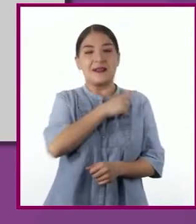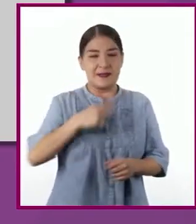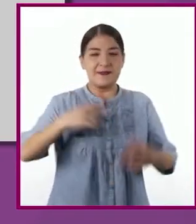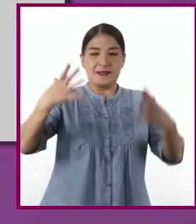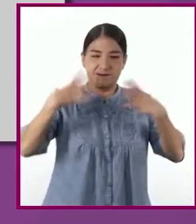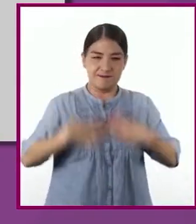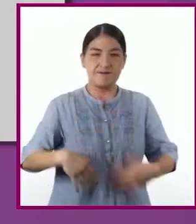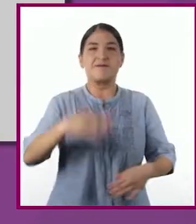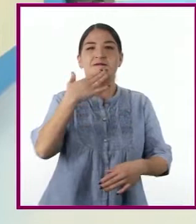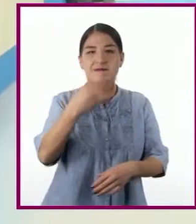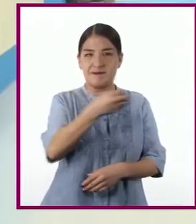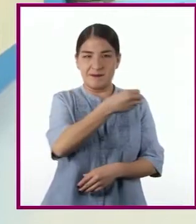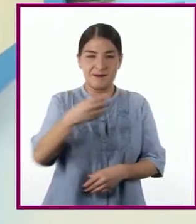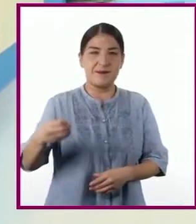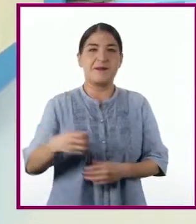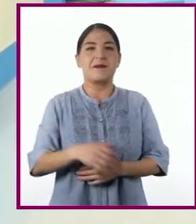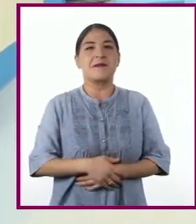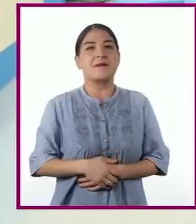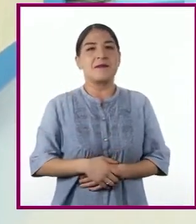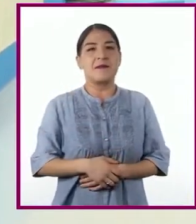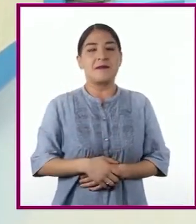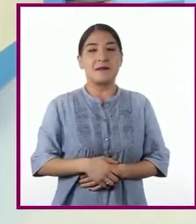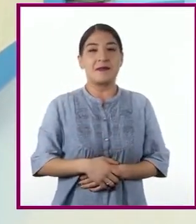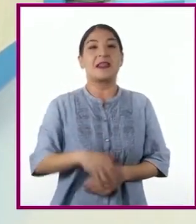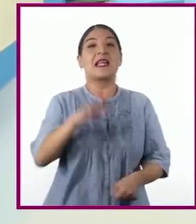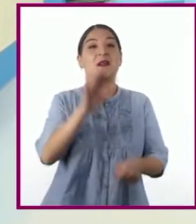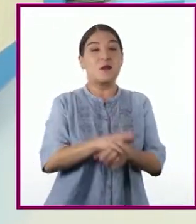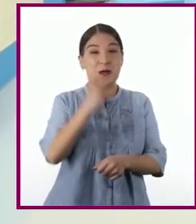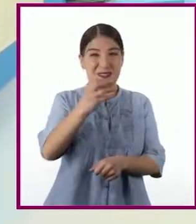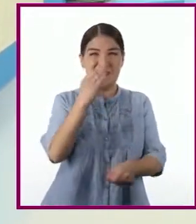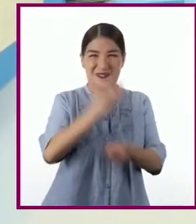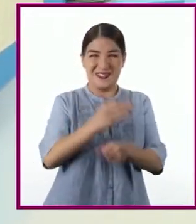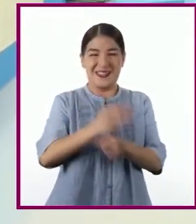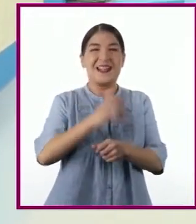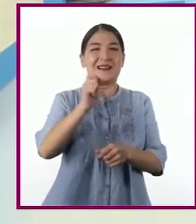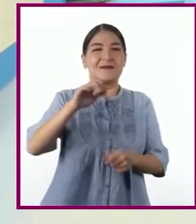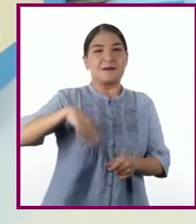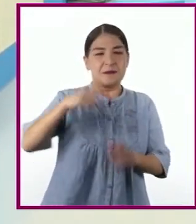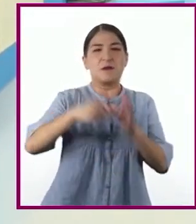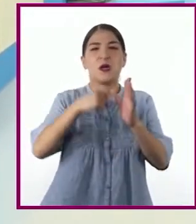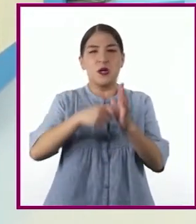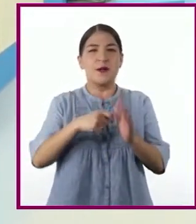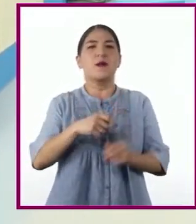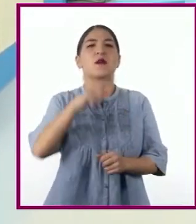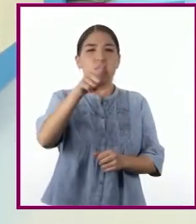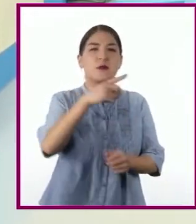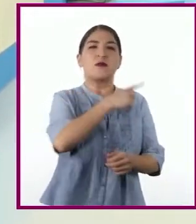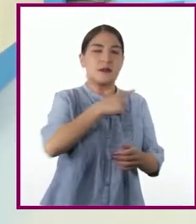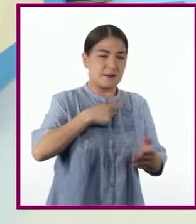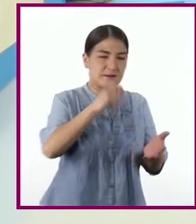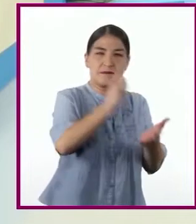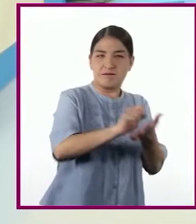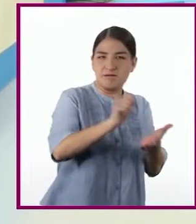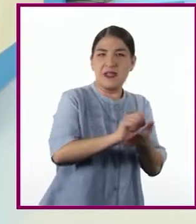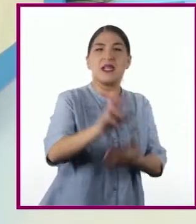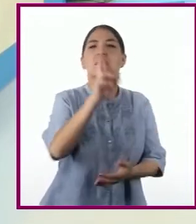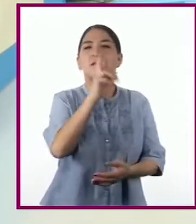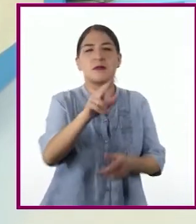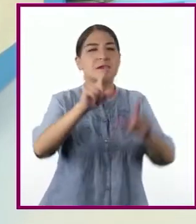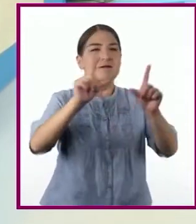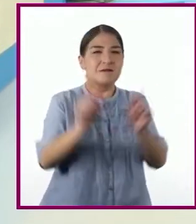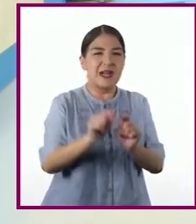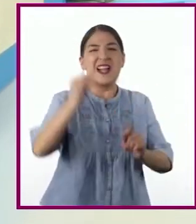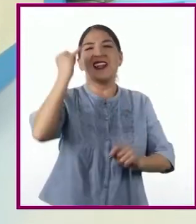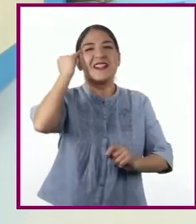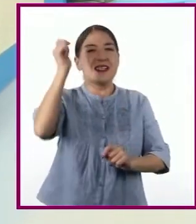uniforme. Con base en el caso que se expuso, anoten en su cuaderno respuestas breves o